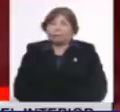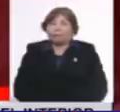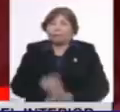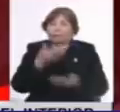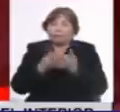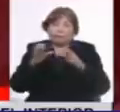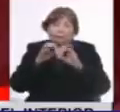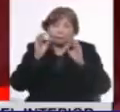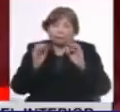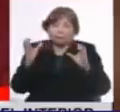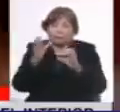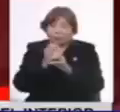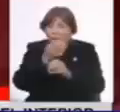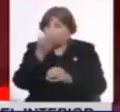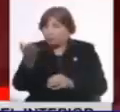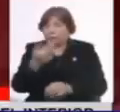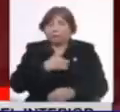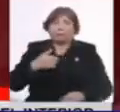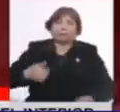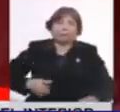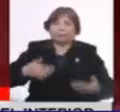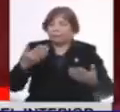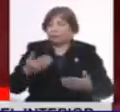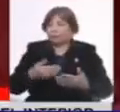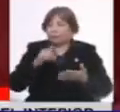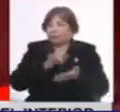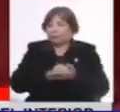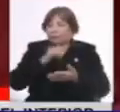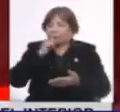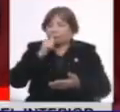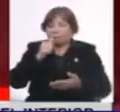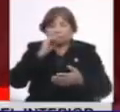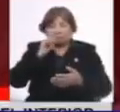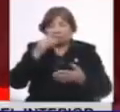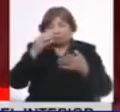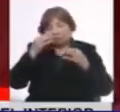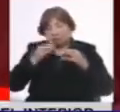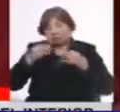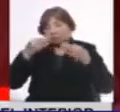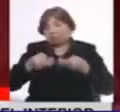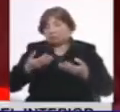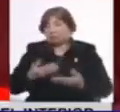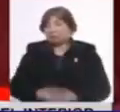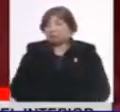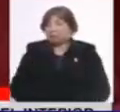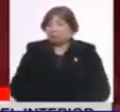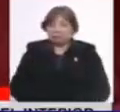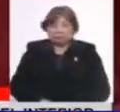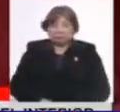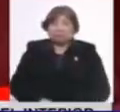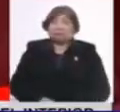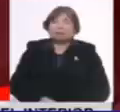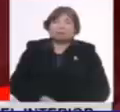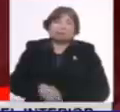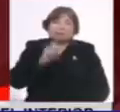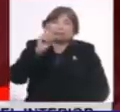Esos son los hechos en concreto, señor presidente. Y estoy, por supuesto, sujeto a las preguntas que